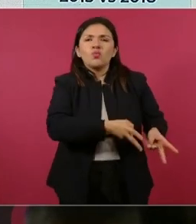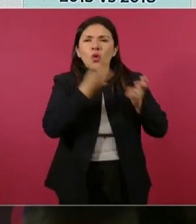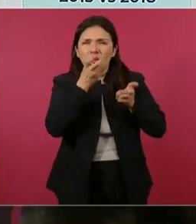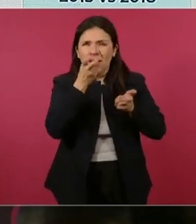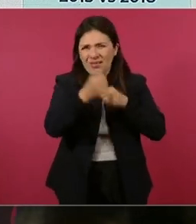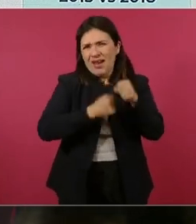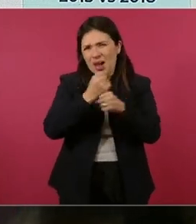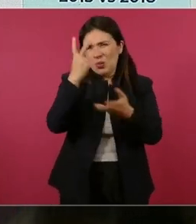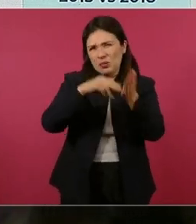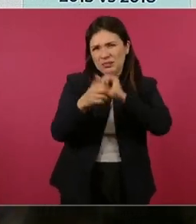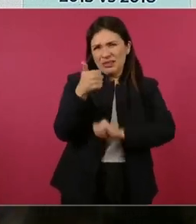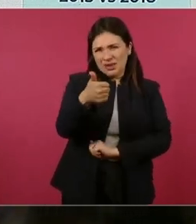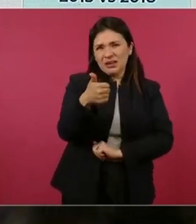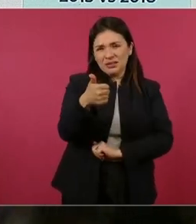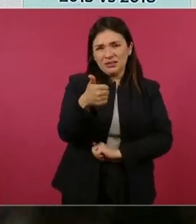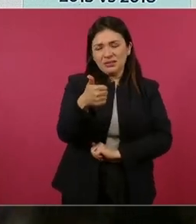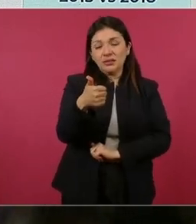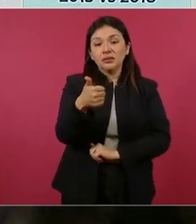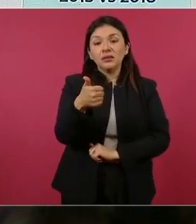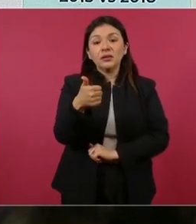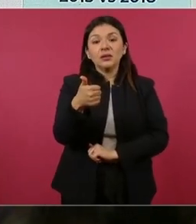en el 6,